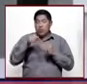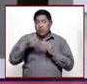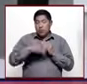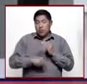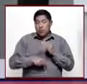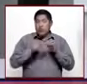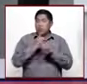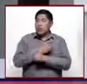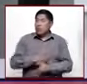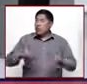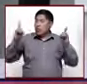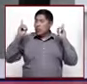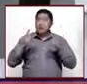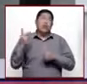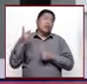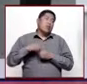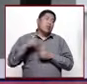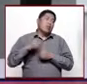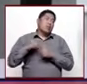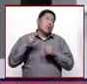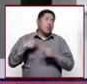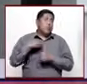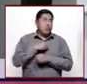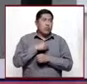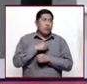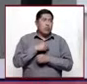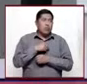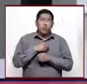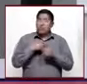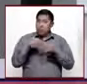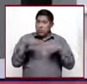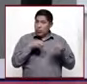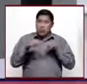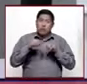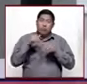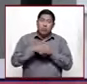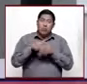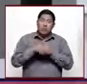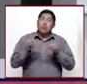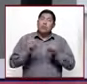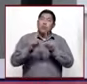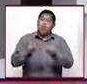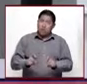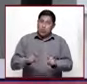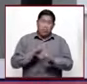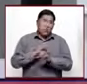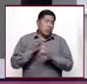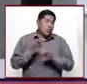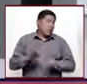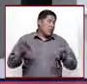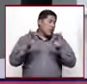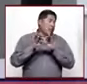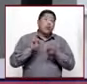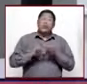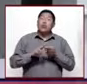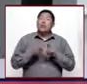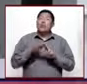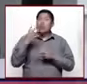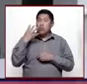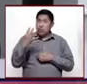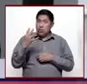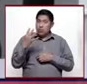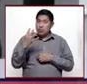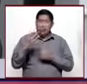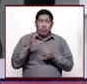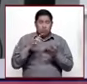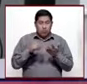la democracia participativa, así que hablamos de un referéndum consultivo, que es un punto muy importante. La pregunta 4 ha sido